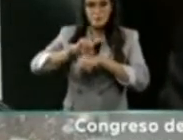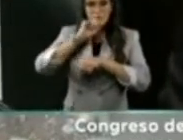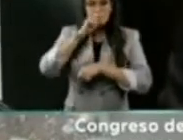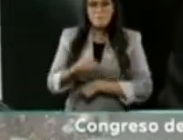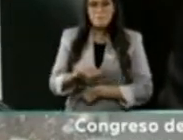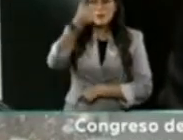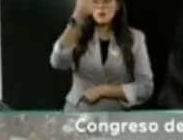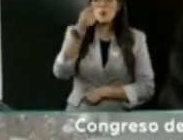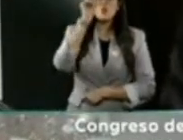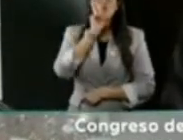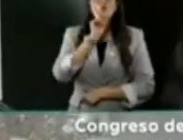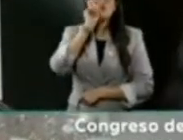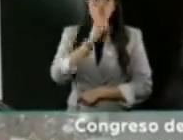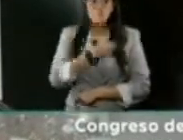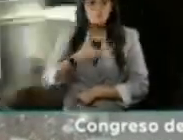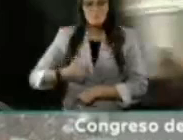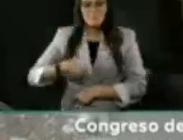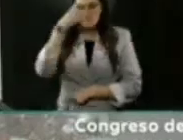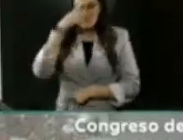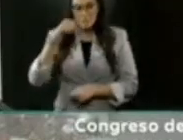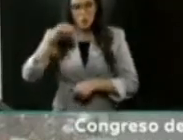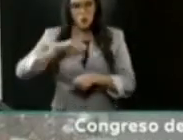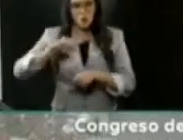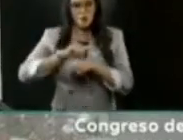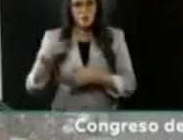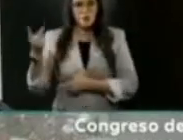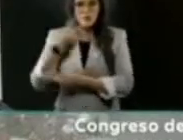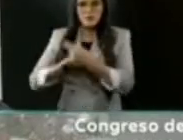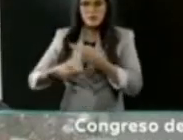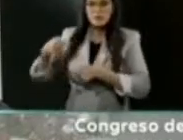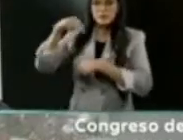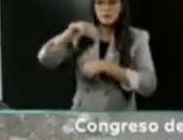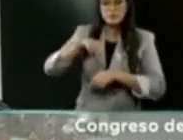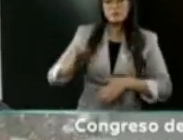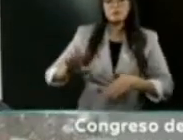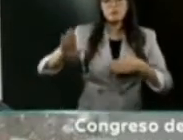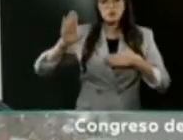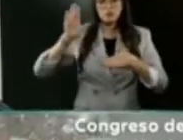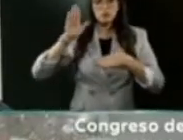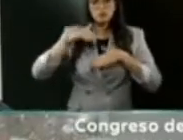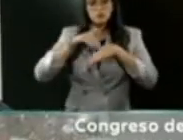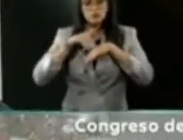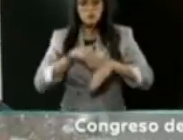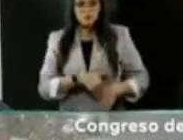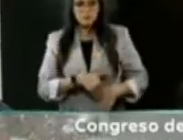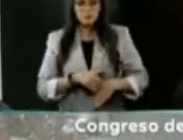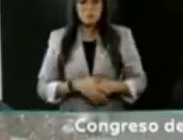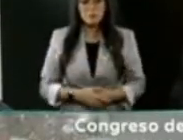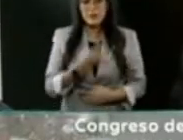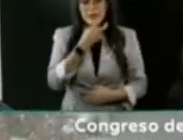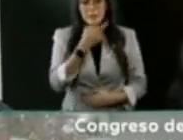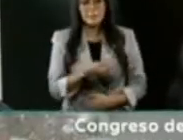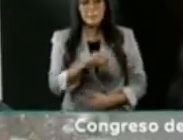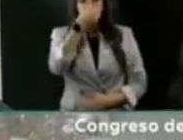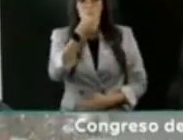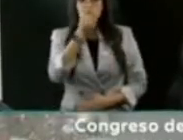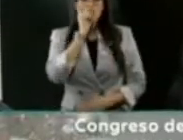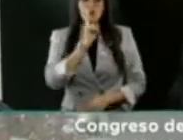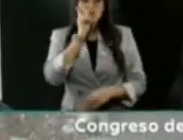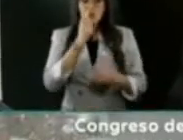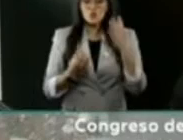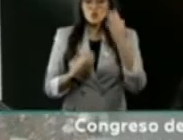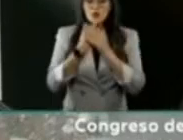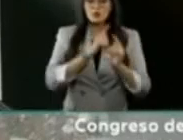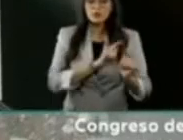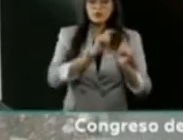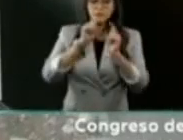que le hicieron llegar, pero por supuesto que son de la esposa y son de gente muy allegada que no podía decir